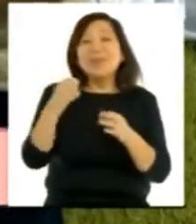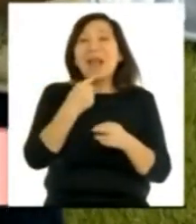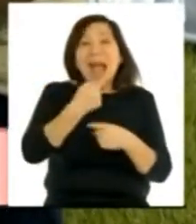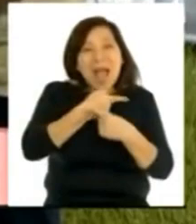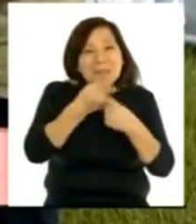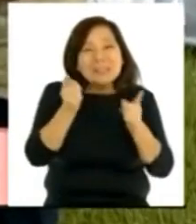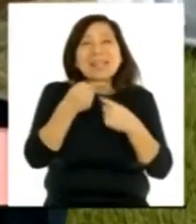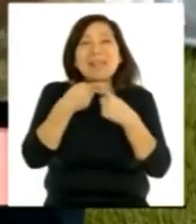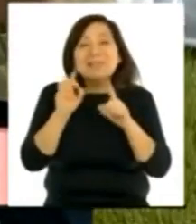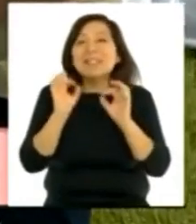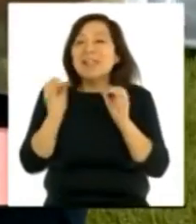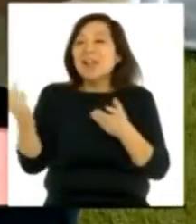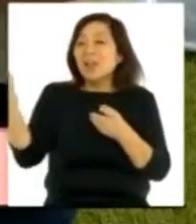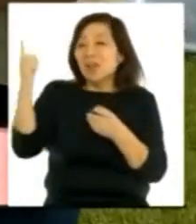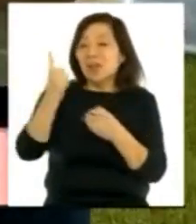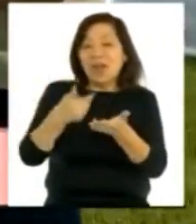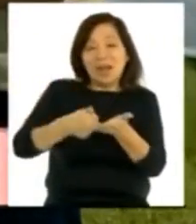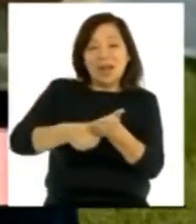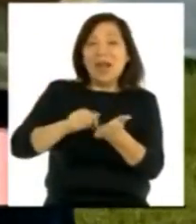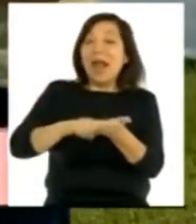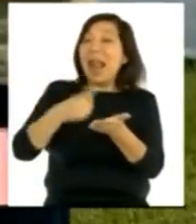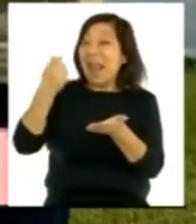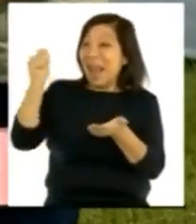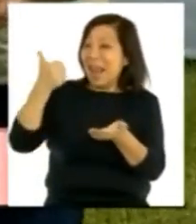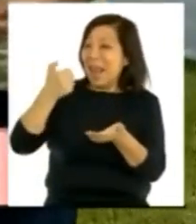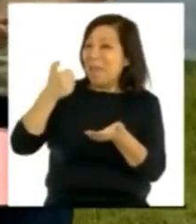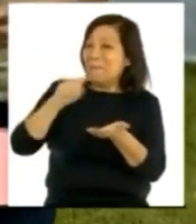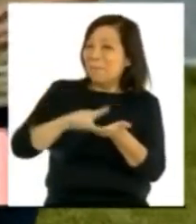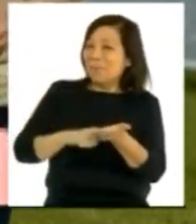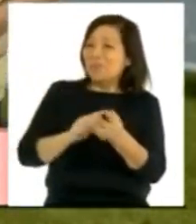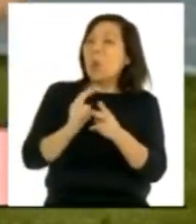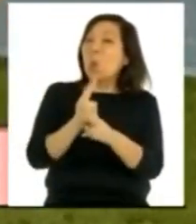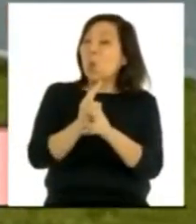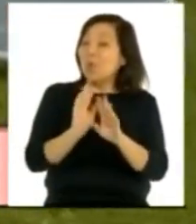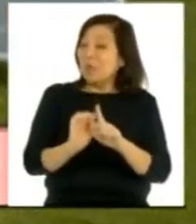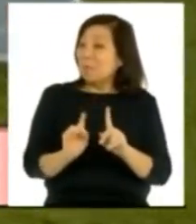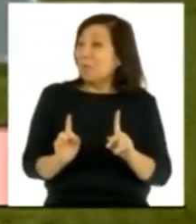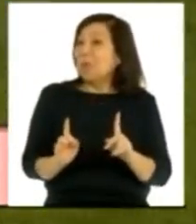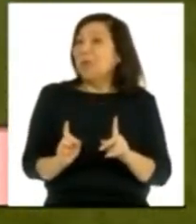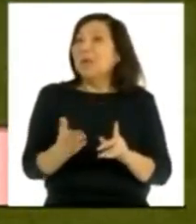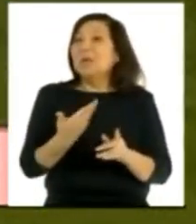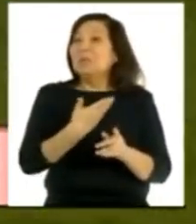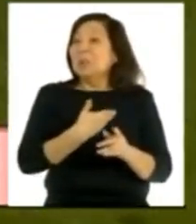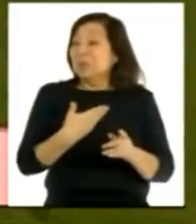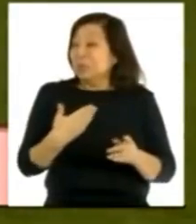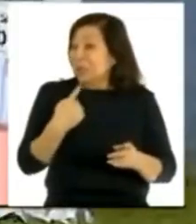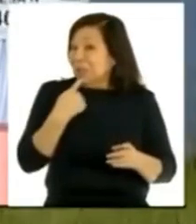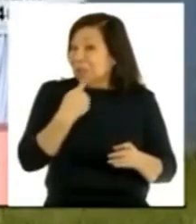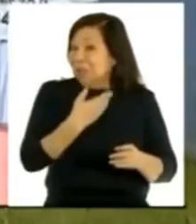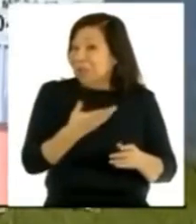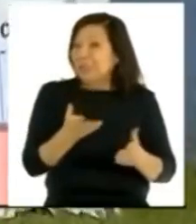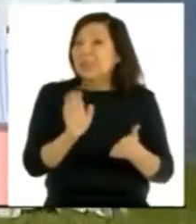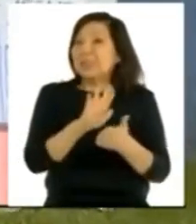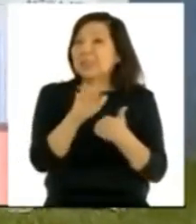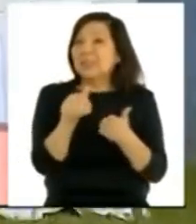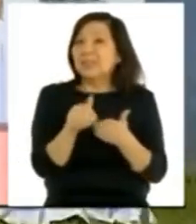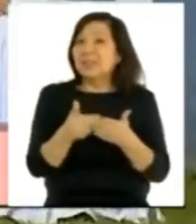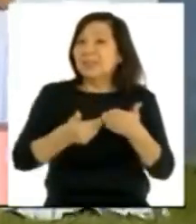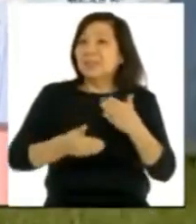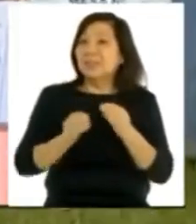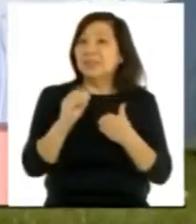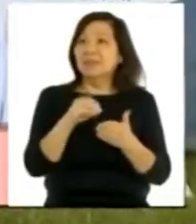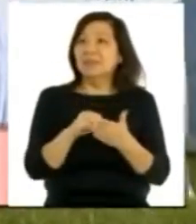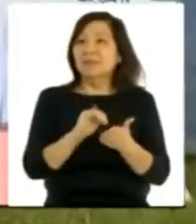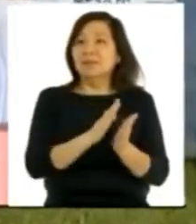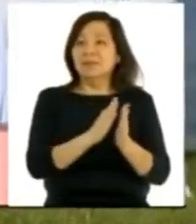el llamado a la OMP de llevar cada uno su propio lapicero por bioseguridad, ¿no? Y ya el presidente de la República, Francisco Sagasti, se ha cumplido con